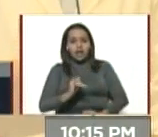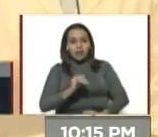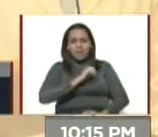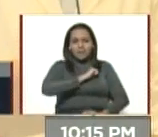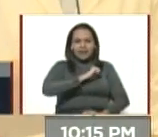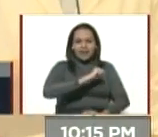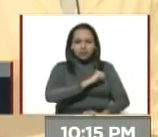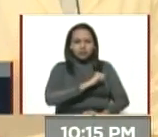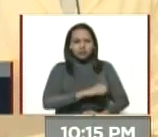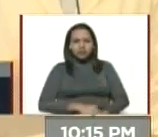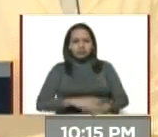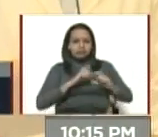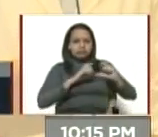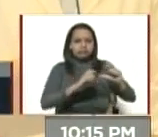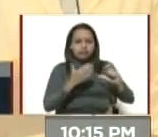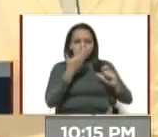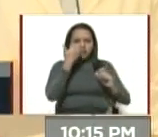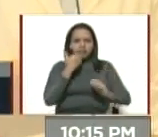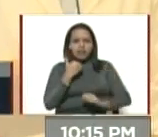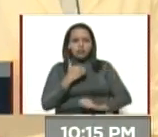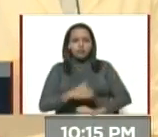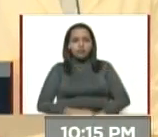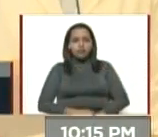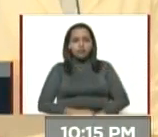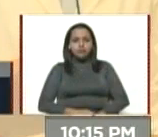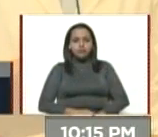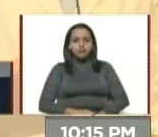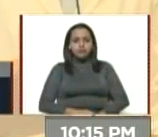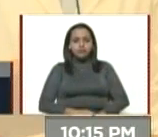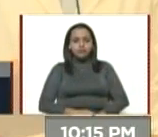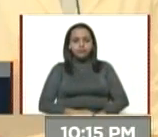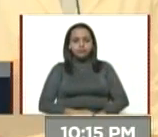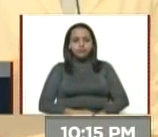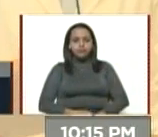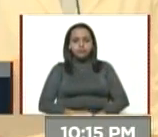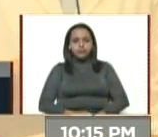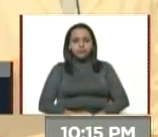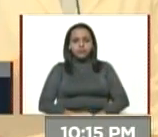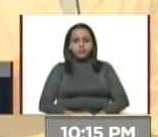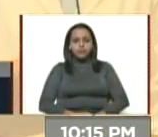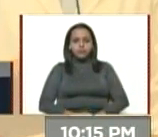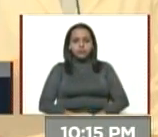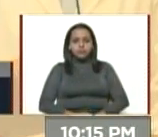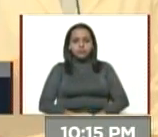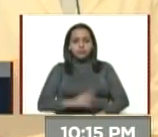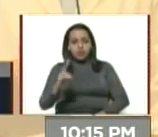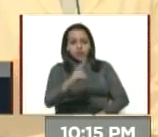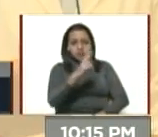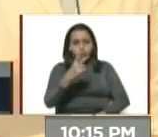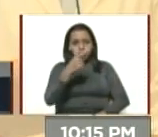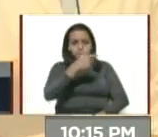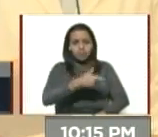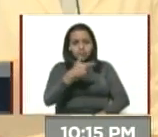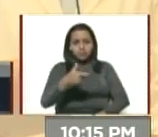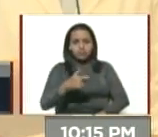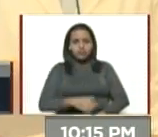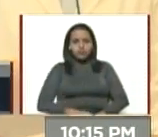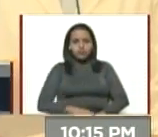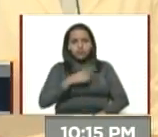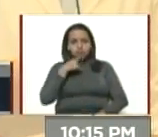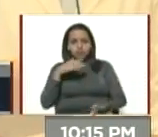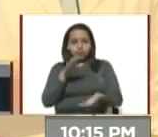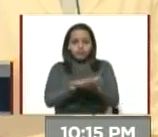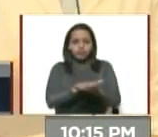un paro cardiorrespiratorio irreversible. El segundo hermano